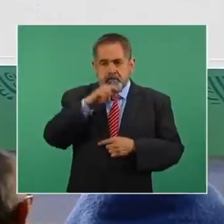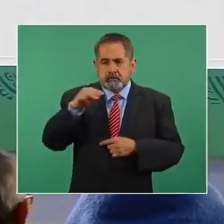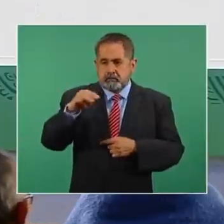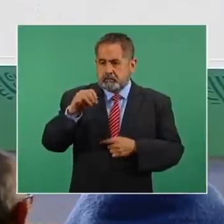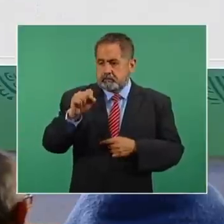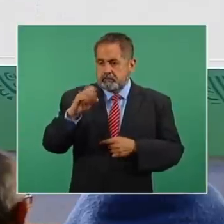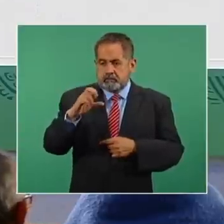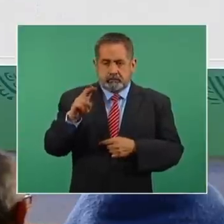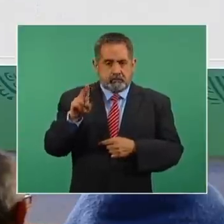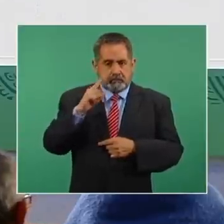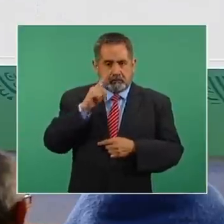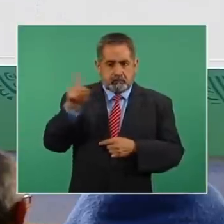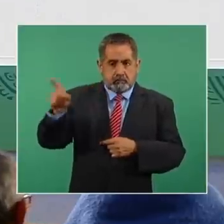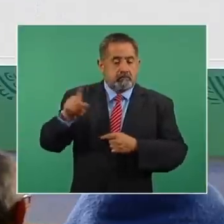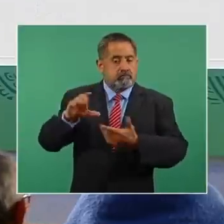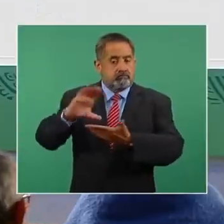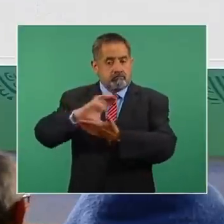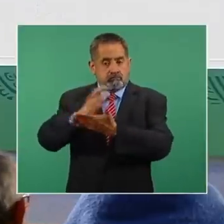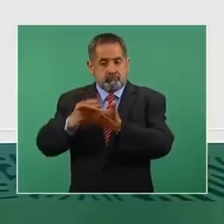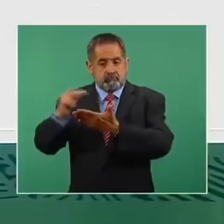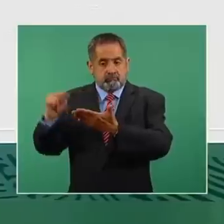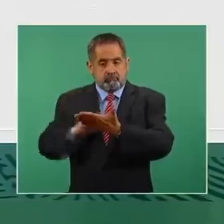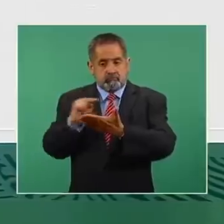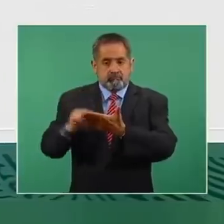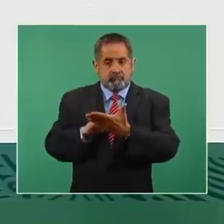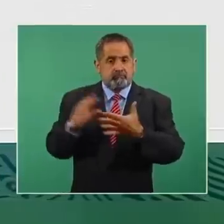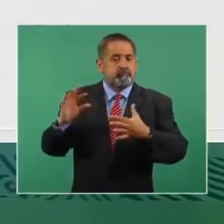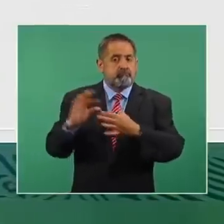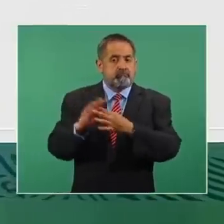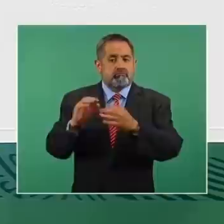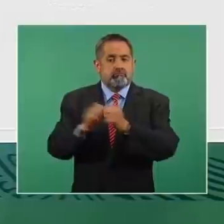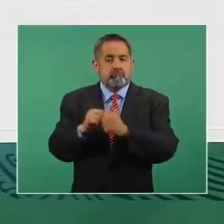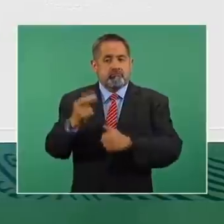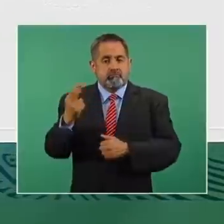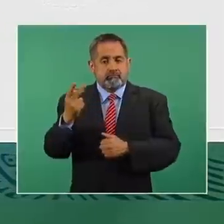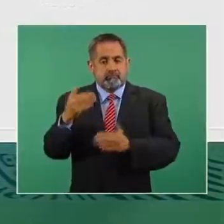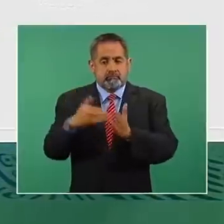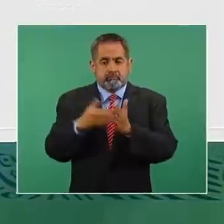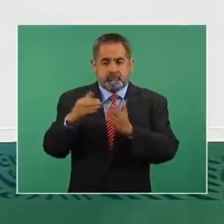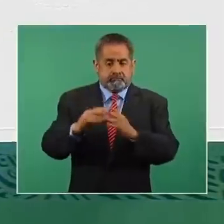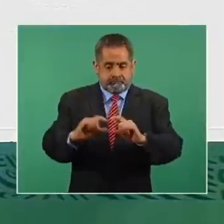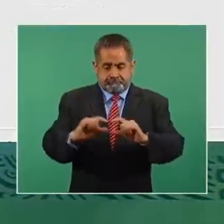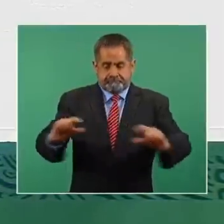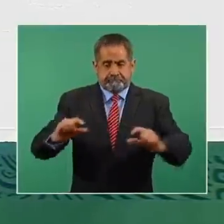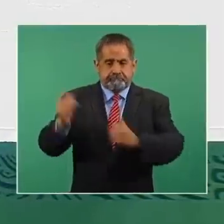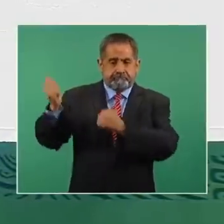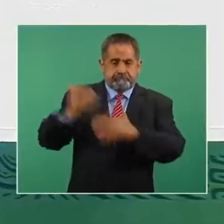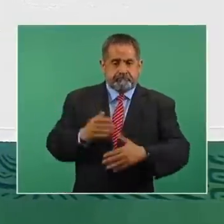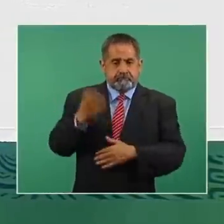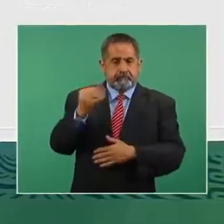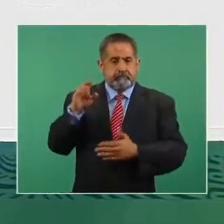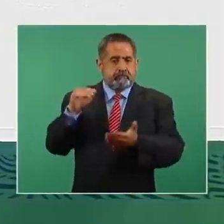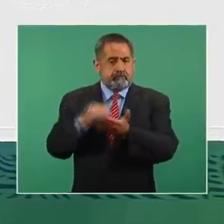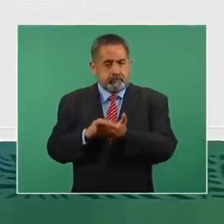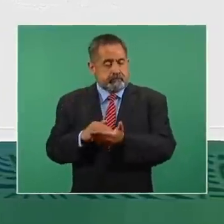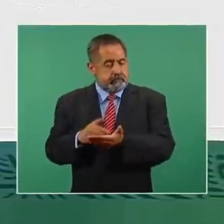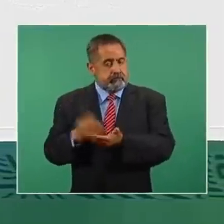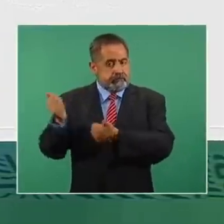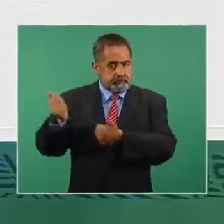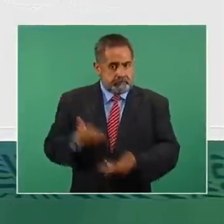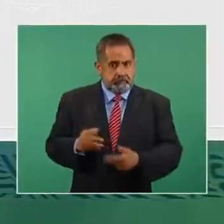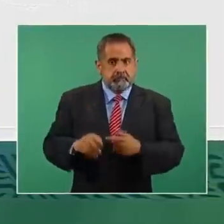Aquí tenemos un contrato, un convenio, por hasta 25 millones, de los cuales hemos recibido 900 mil al día de hoy.